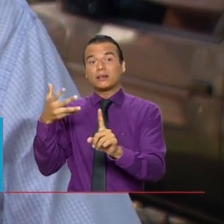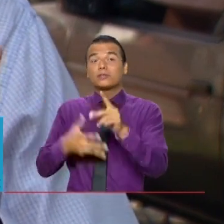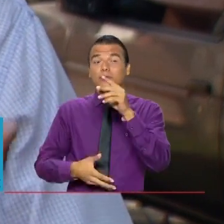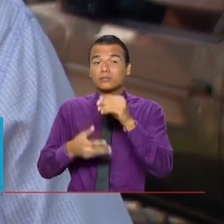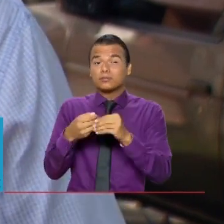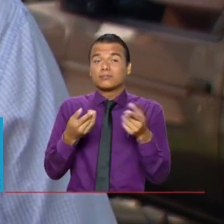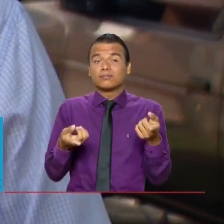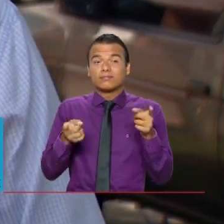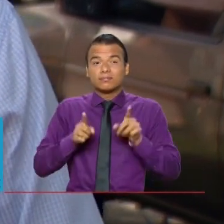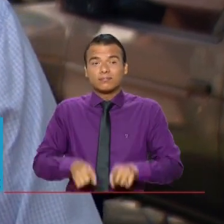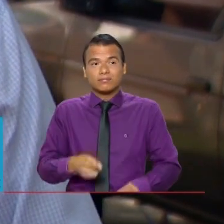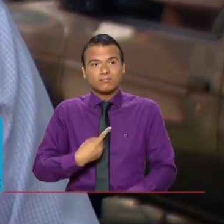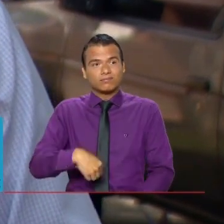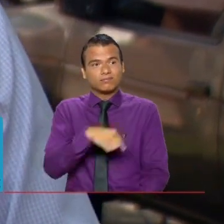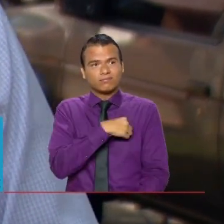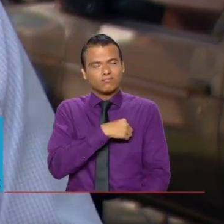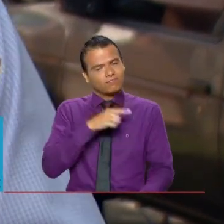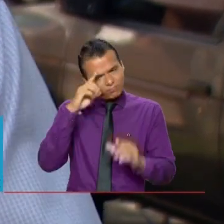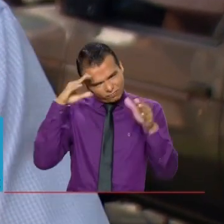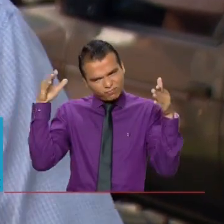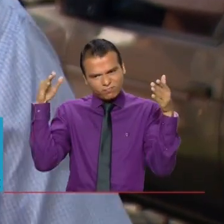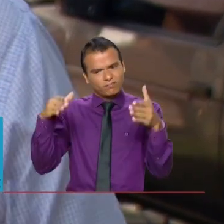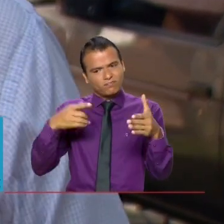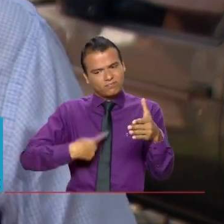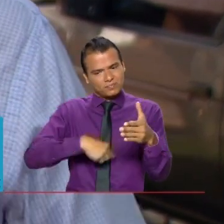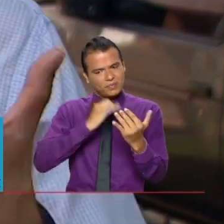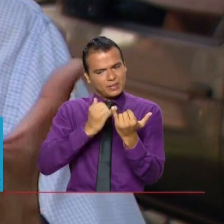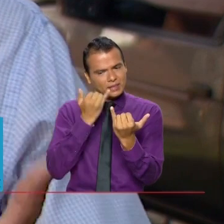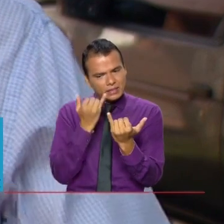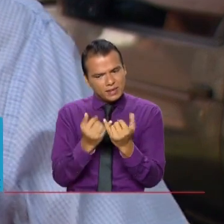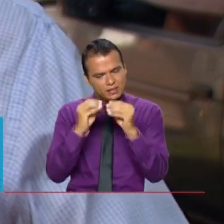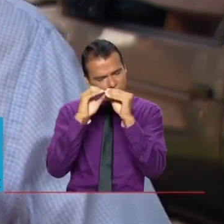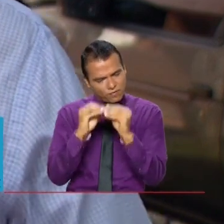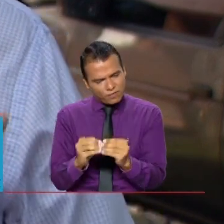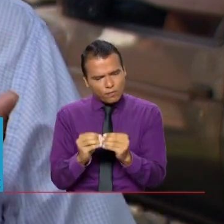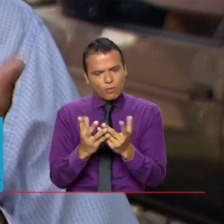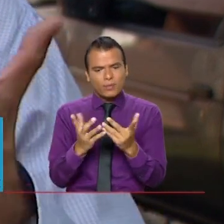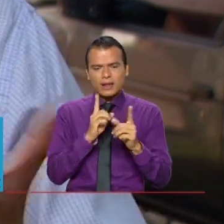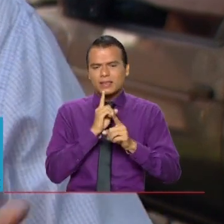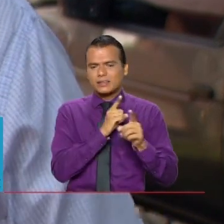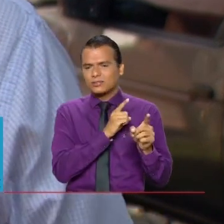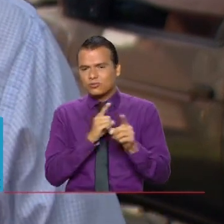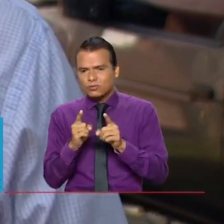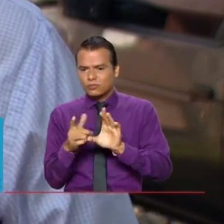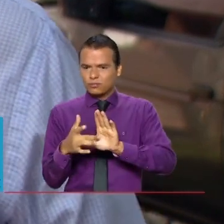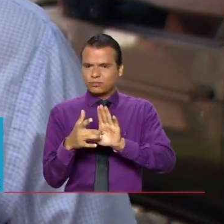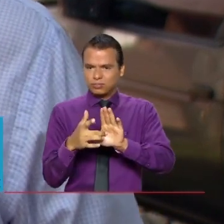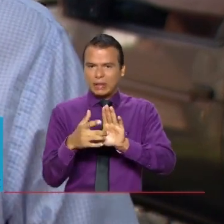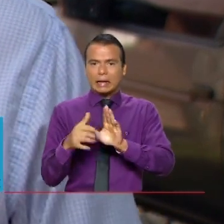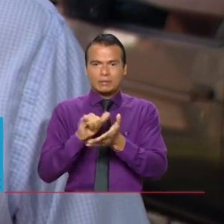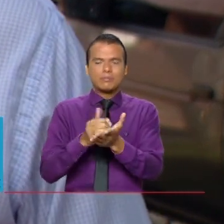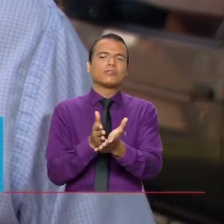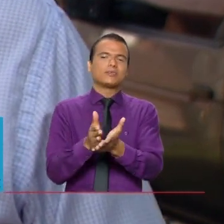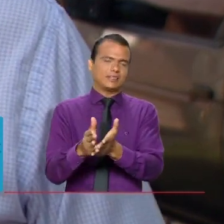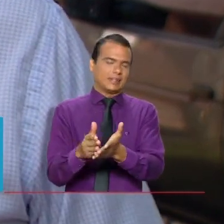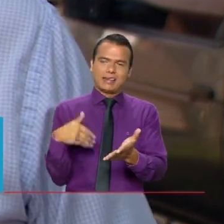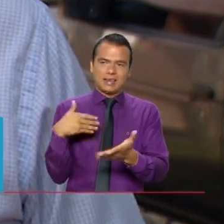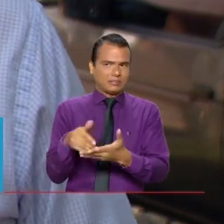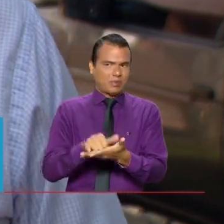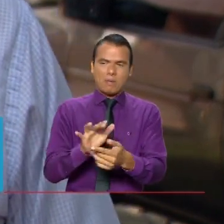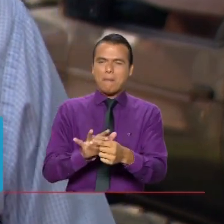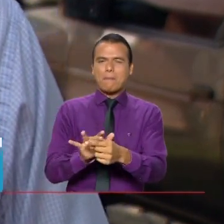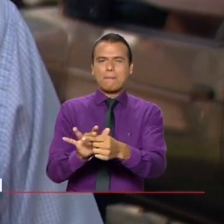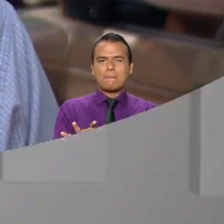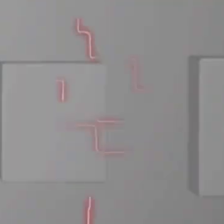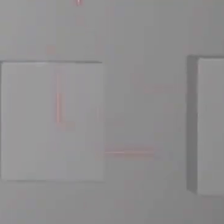perder de rumbo nuestro nuestra esencia y nuestra manera de hablar y de comunicarnos con la tele audiencia del suroccidente